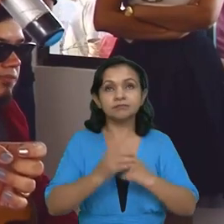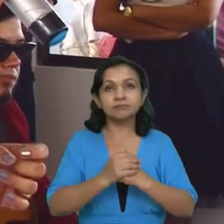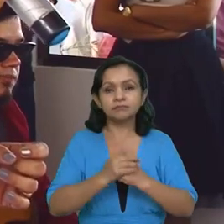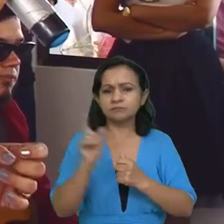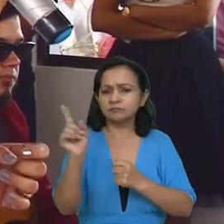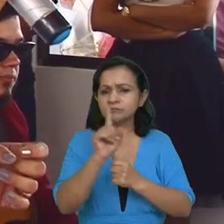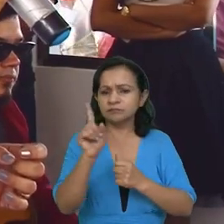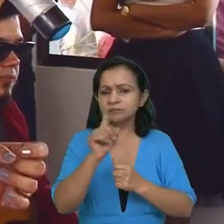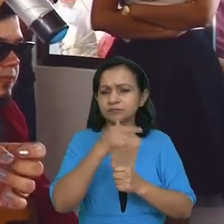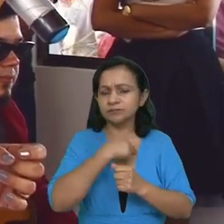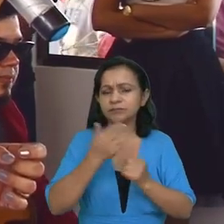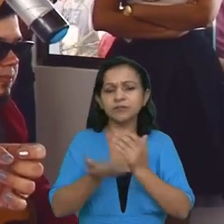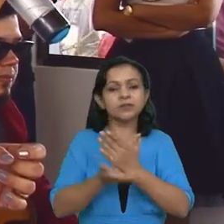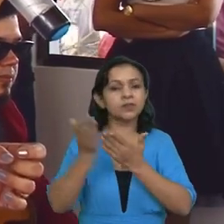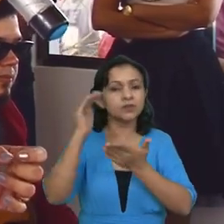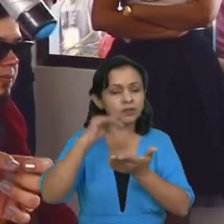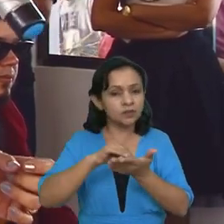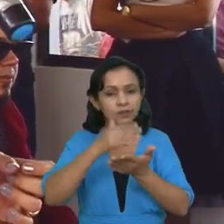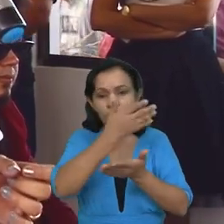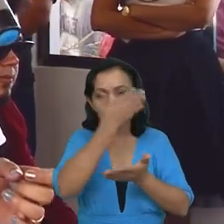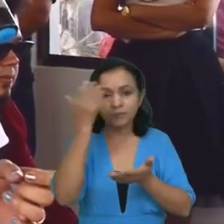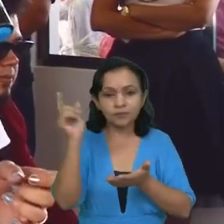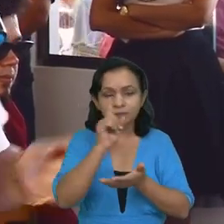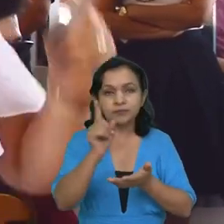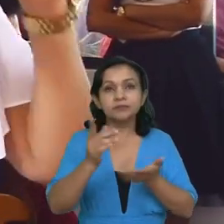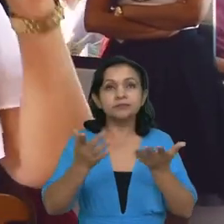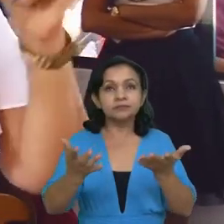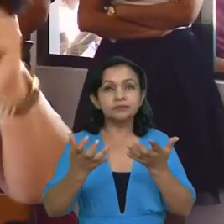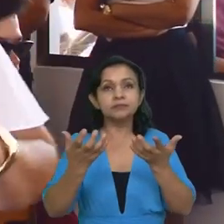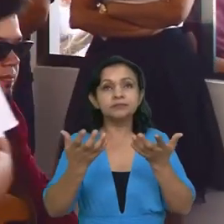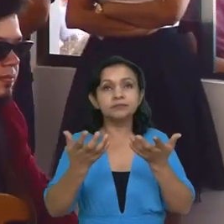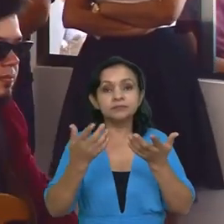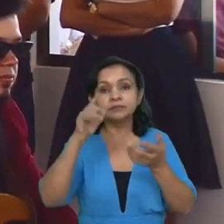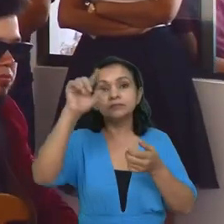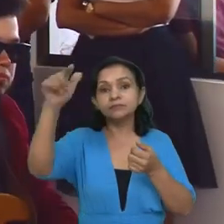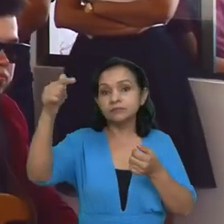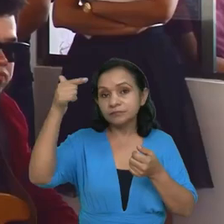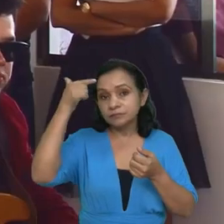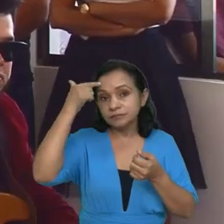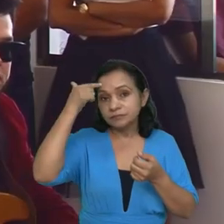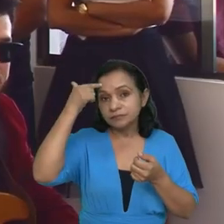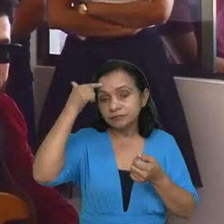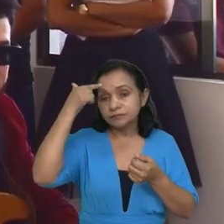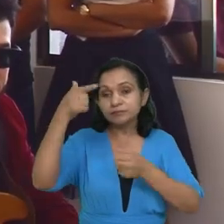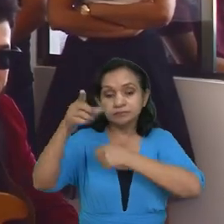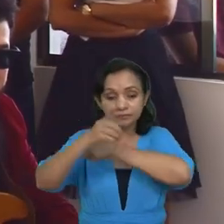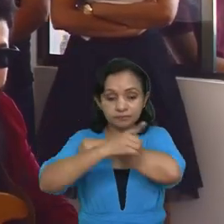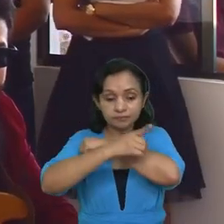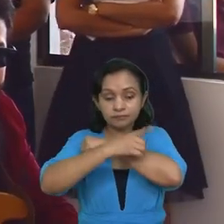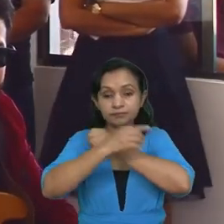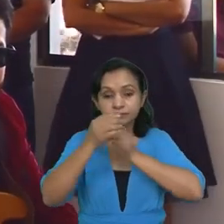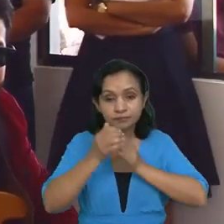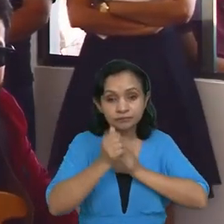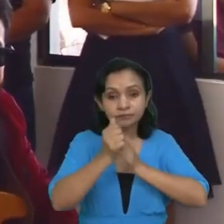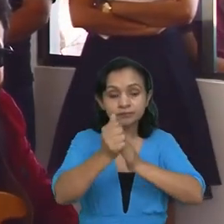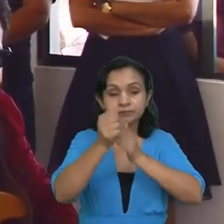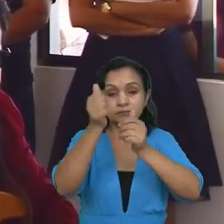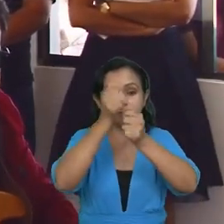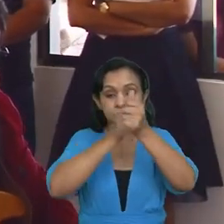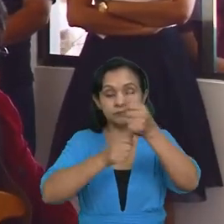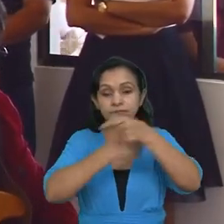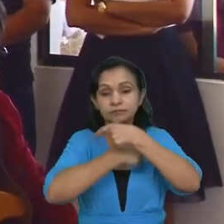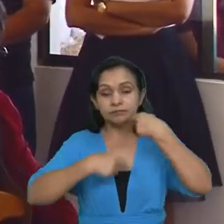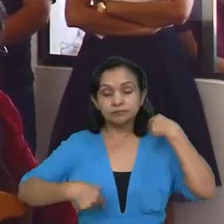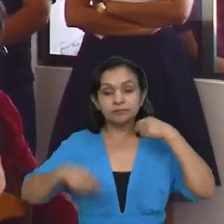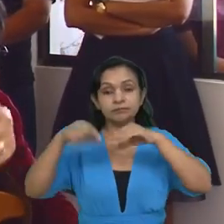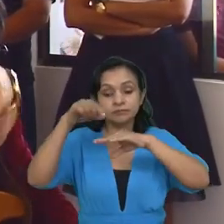permitir que aquí vuelva una el error al contrario tenemos un gobierno que encabeza el comandante daniel y nuestra vicepresidenta de la